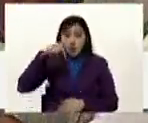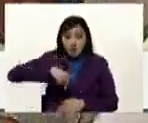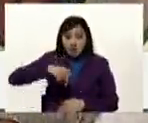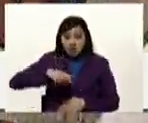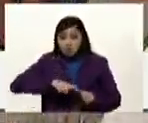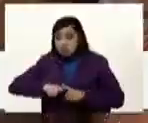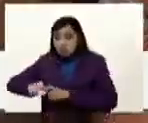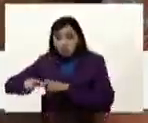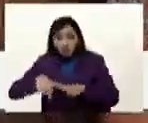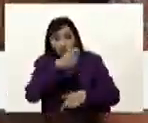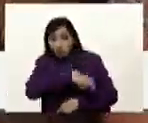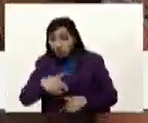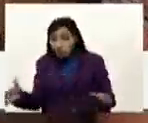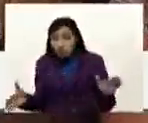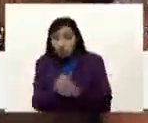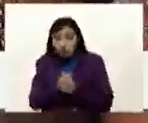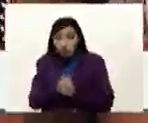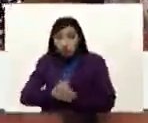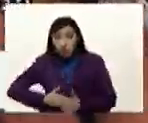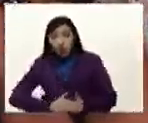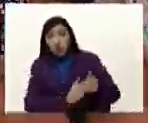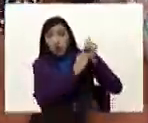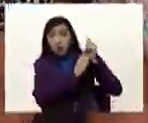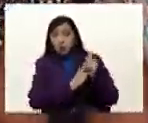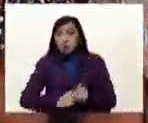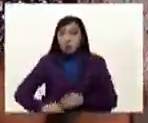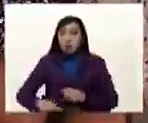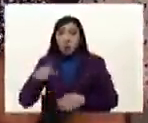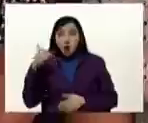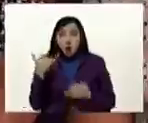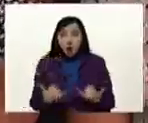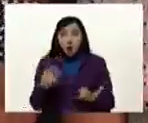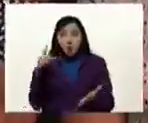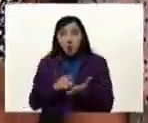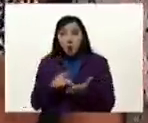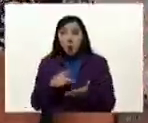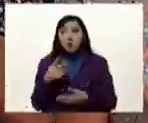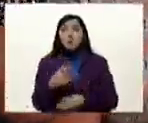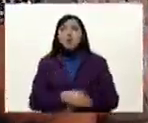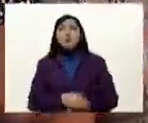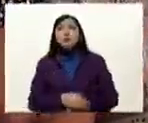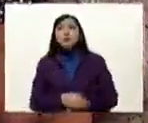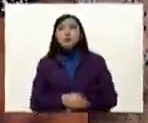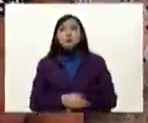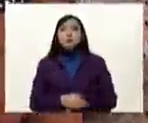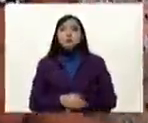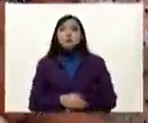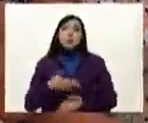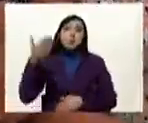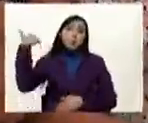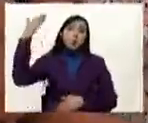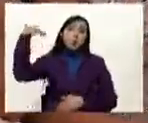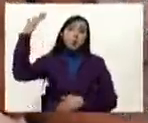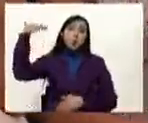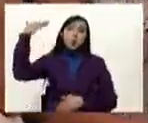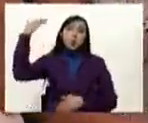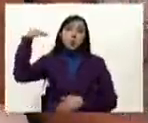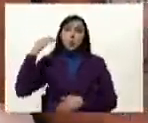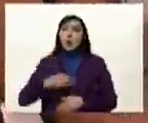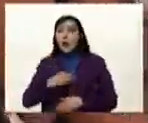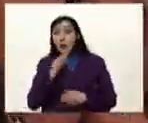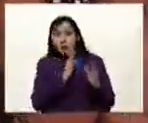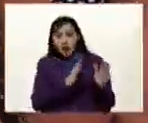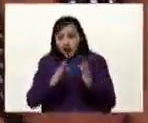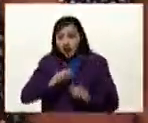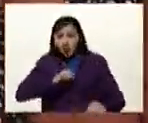aquellos compañeros de los guerreros de La Vega, que aquí estuvieron precisamente, bueno, en aquellos años, organizando